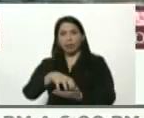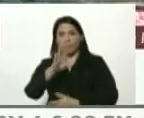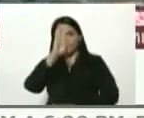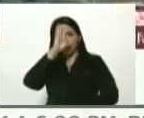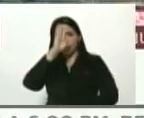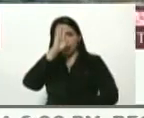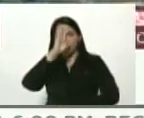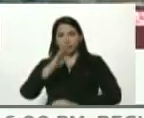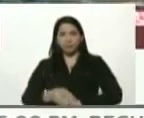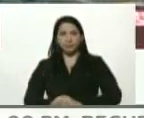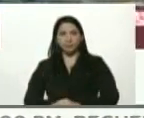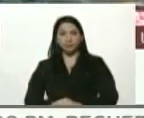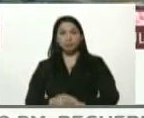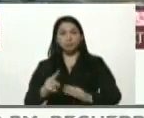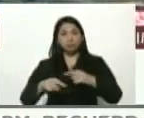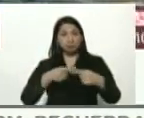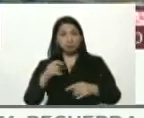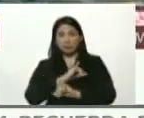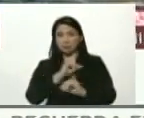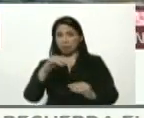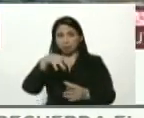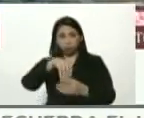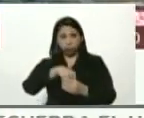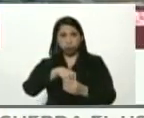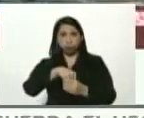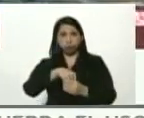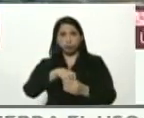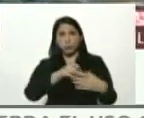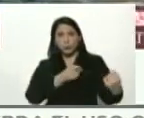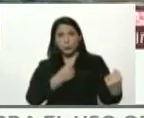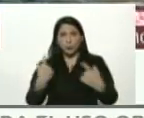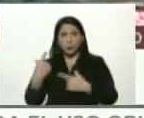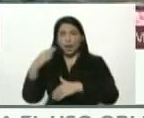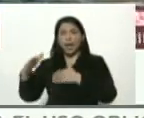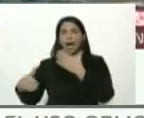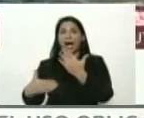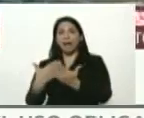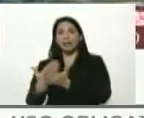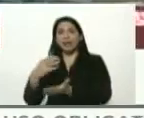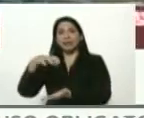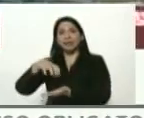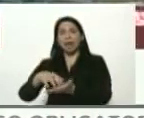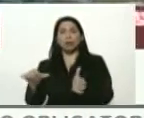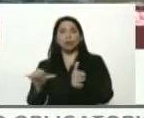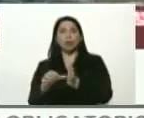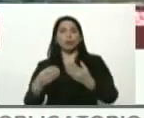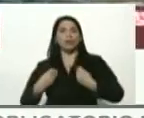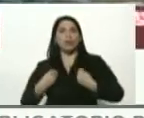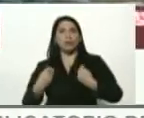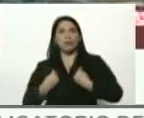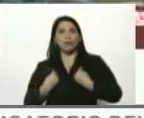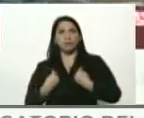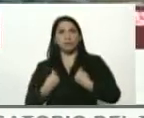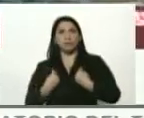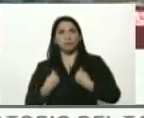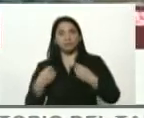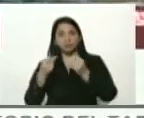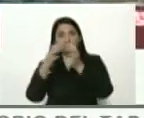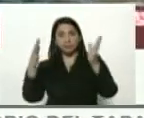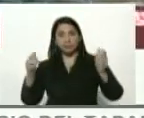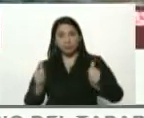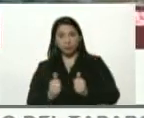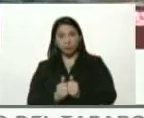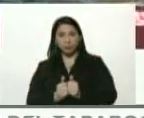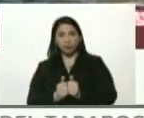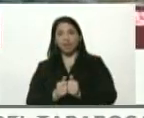Barinas y luego de cumplir los protocolos fue trasladado al puesto de atención fronterizo en Anzoátegui